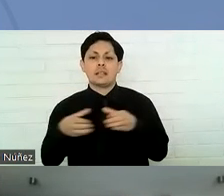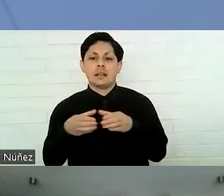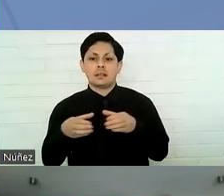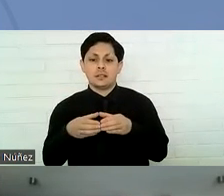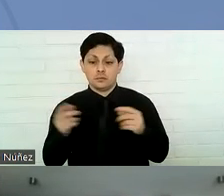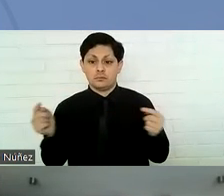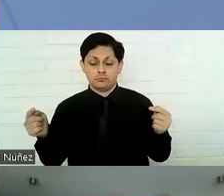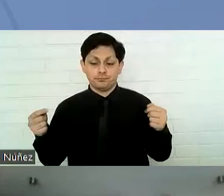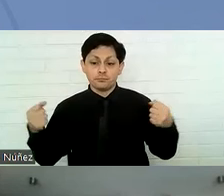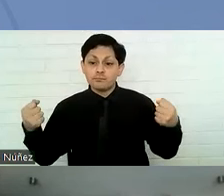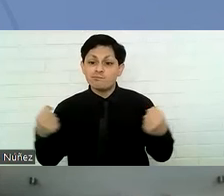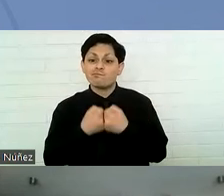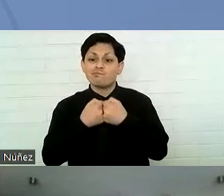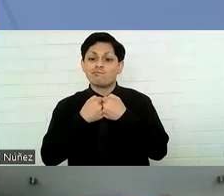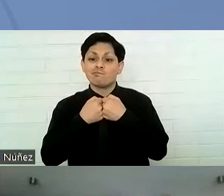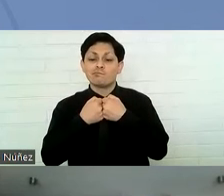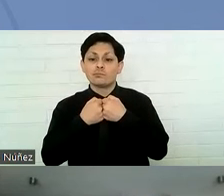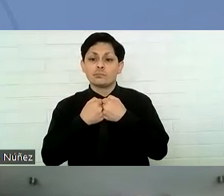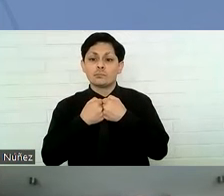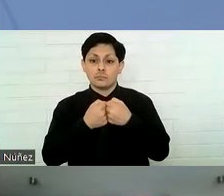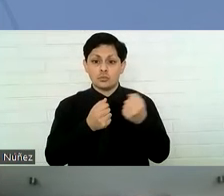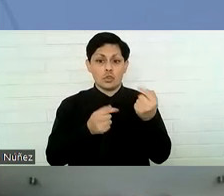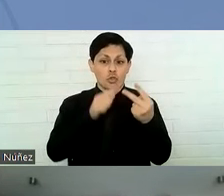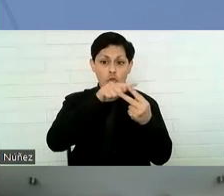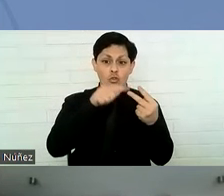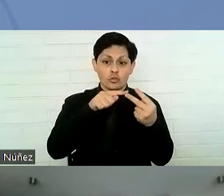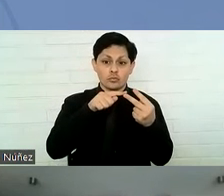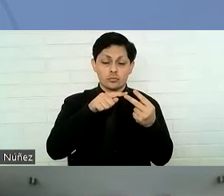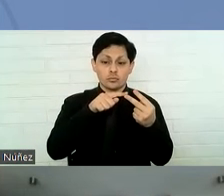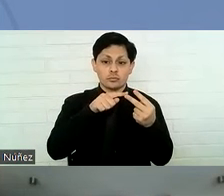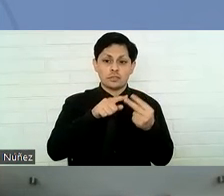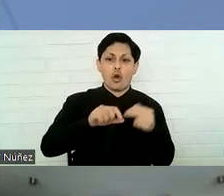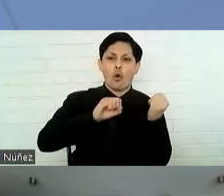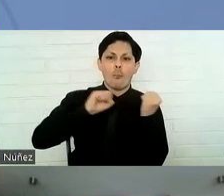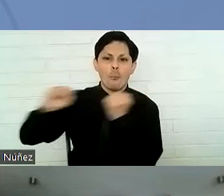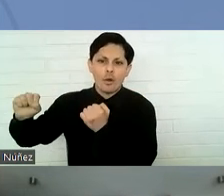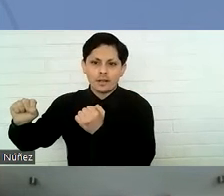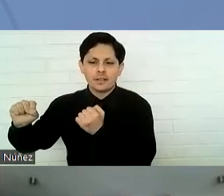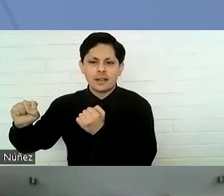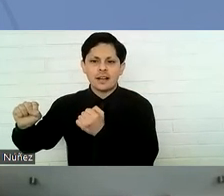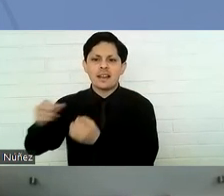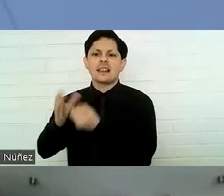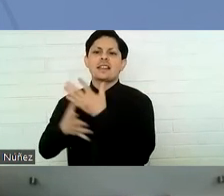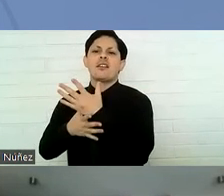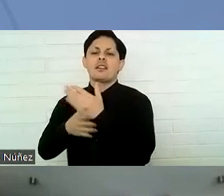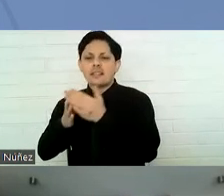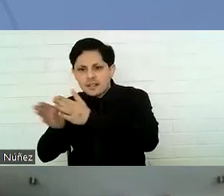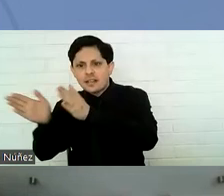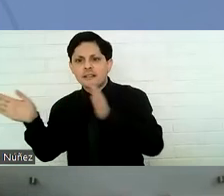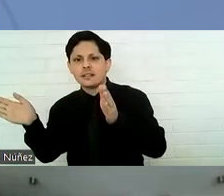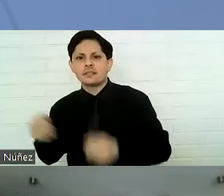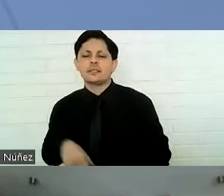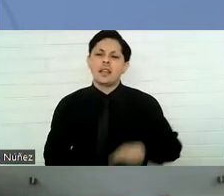oponen absolutamente al neoliberalismo. Por lo tanto, los binarismos son el norte,